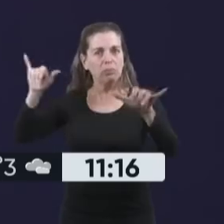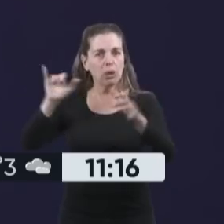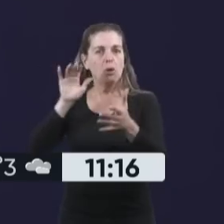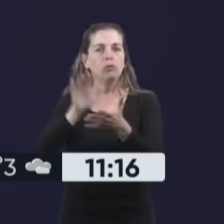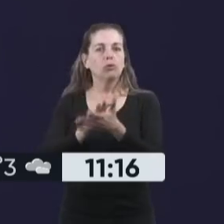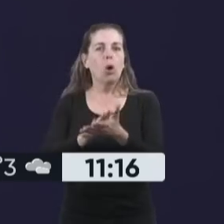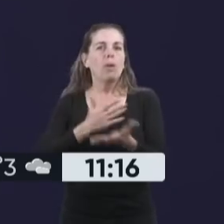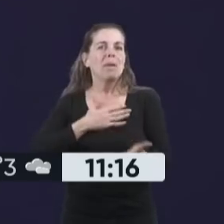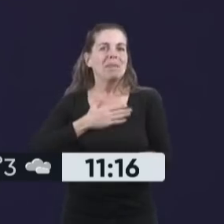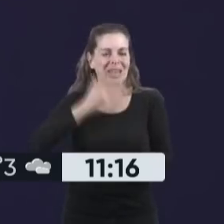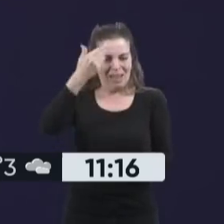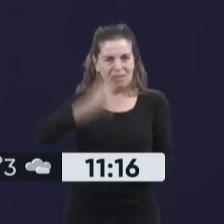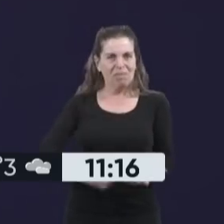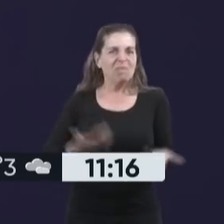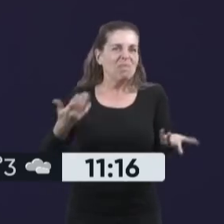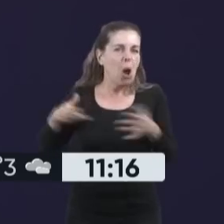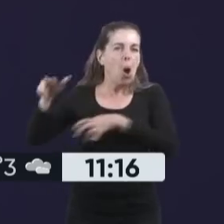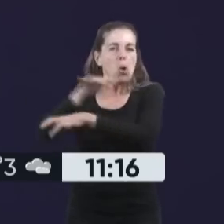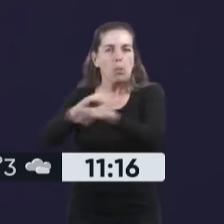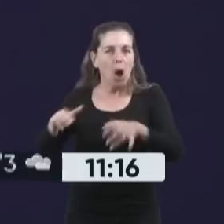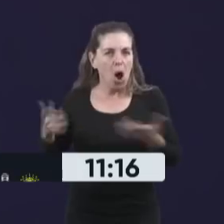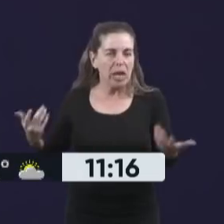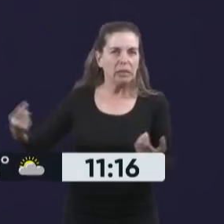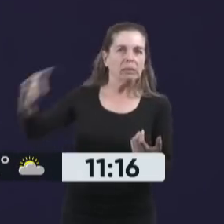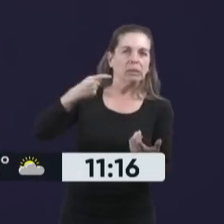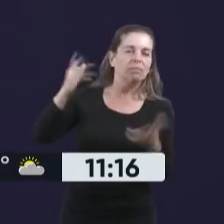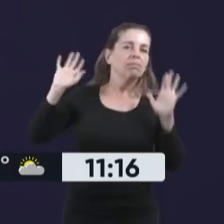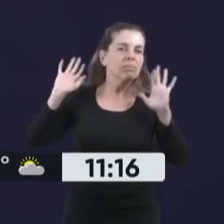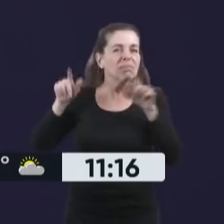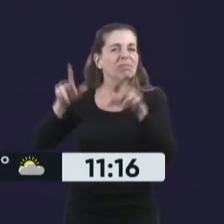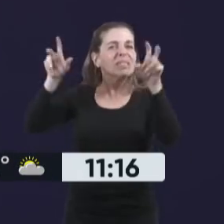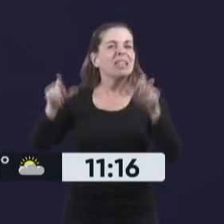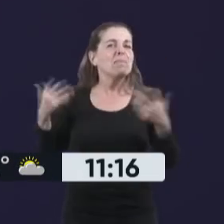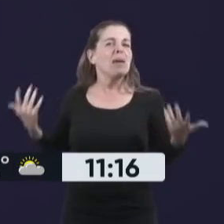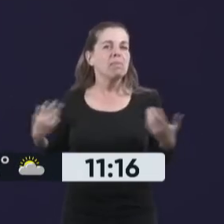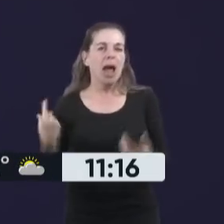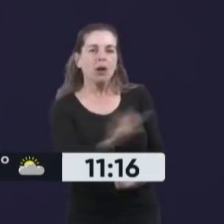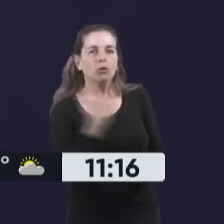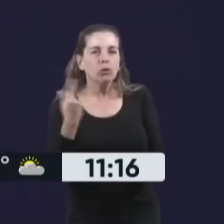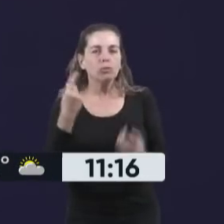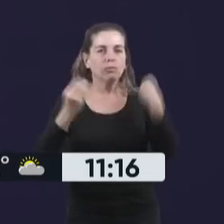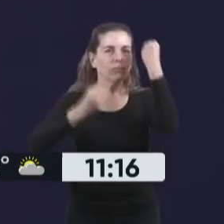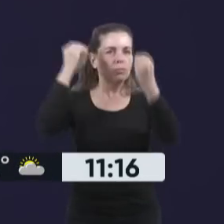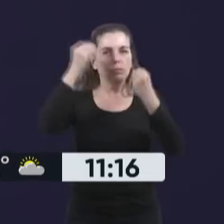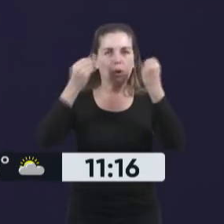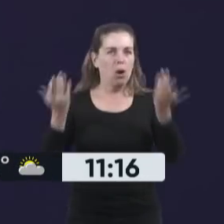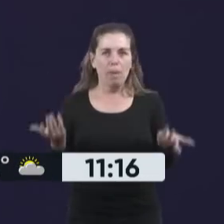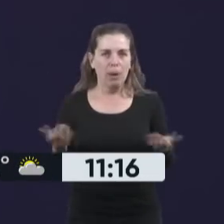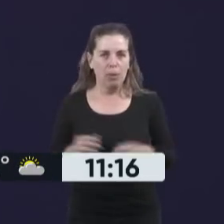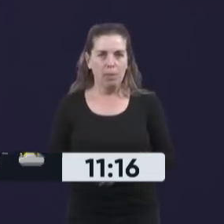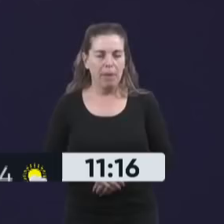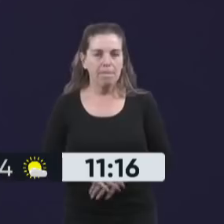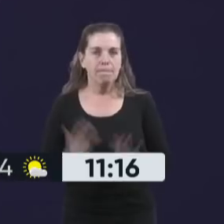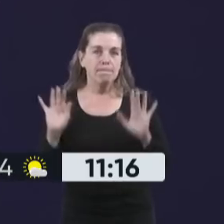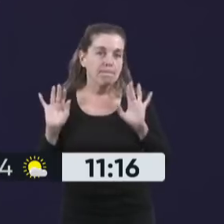persona, la verdad es que es un tema que no nos preocupa demasiado en lo que